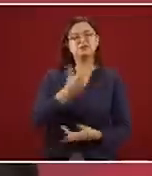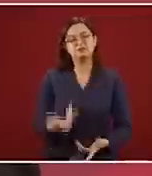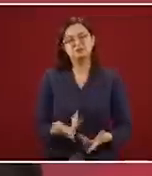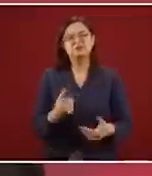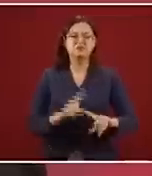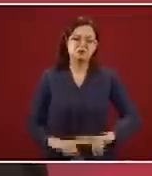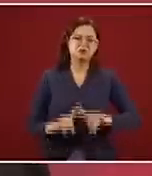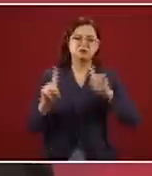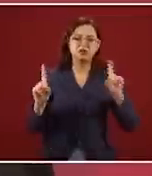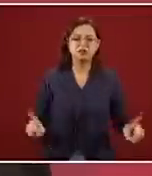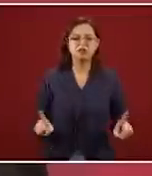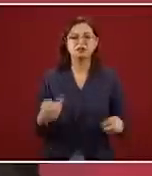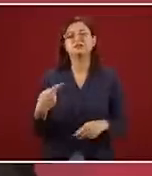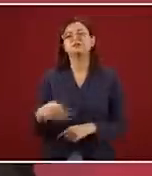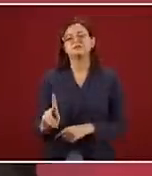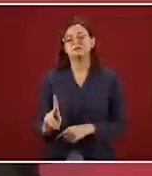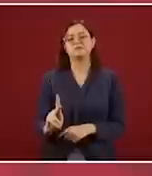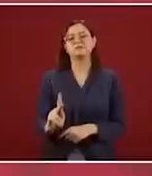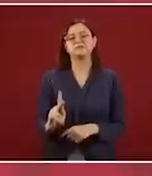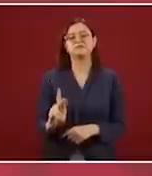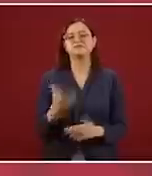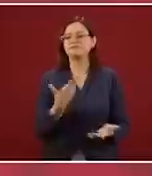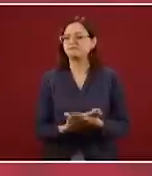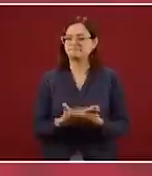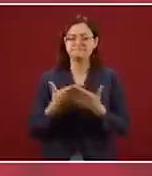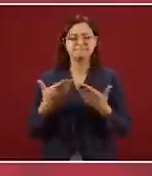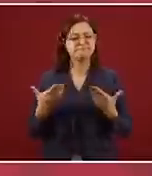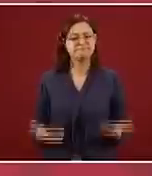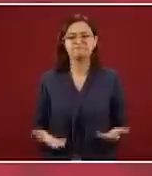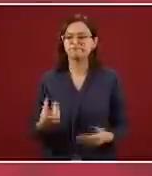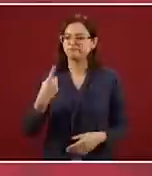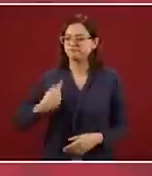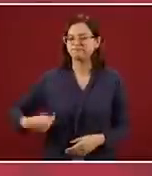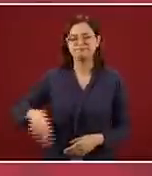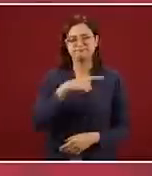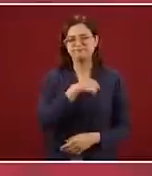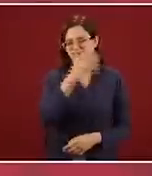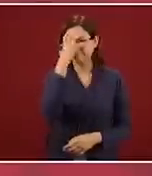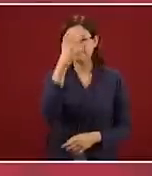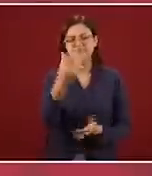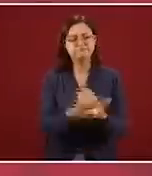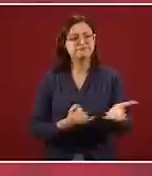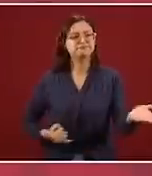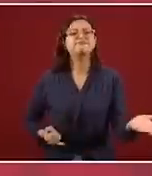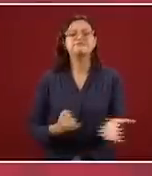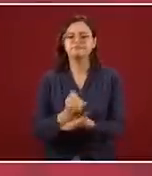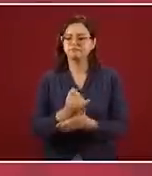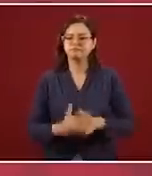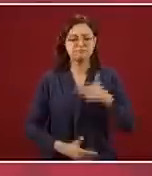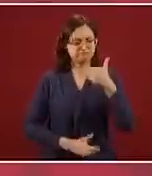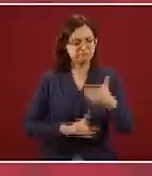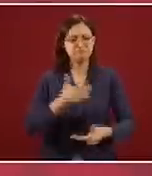gobiernos, pero estamos decididos a que tiene